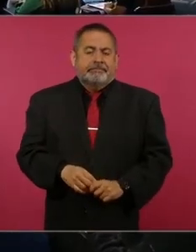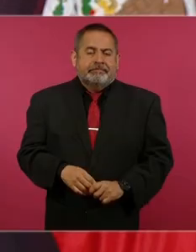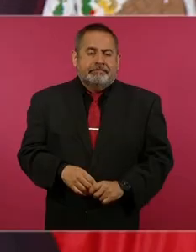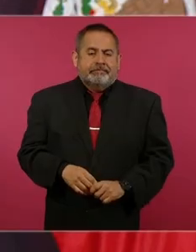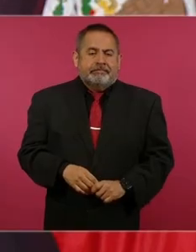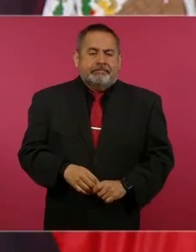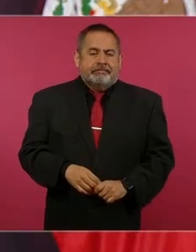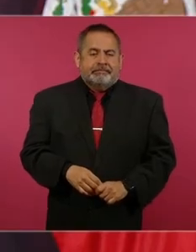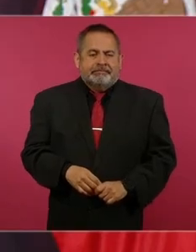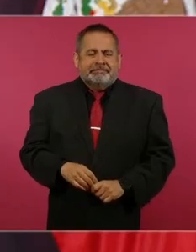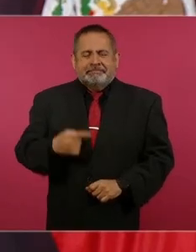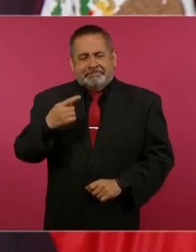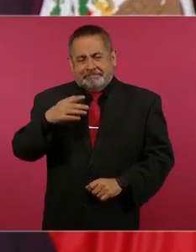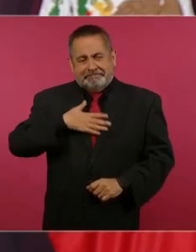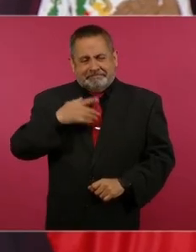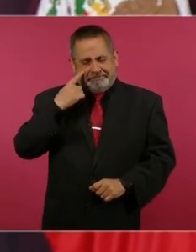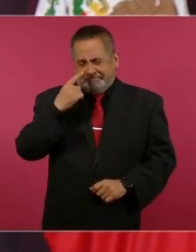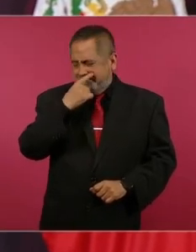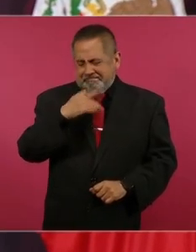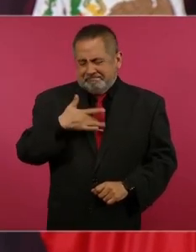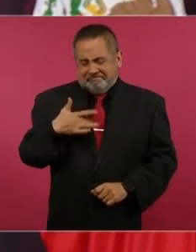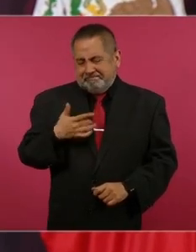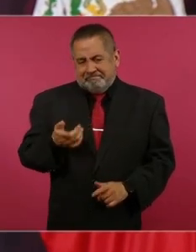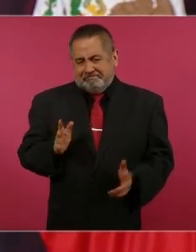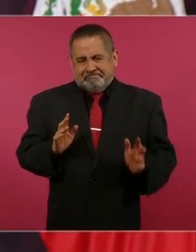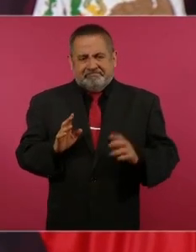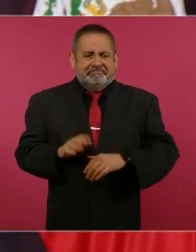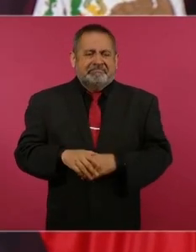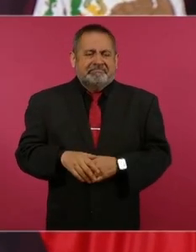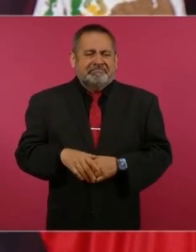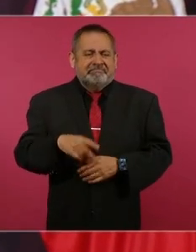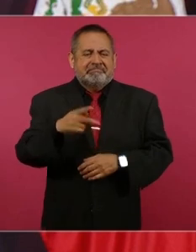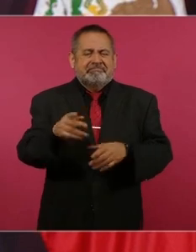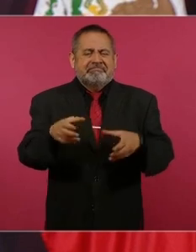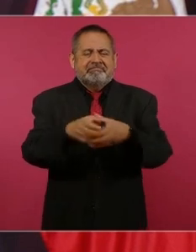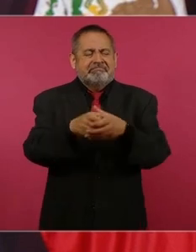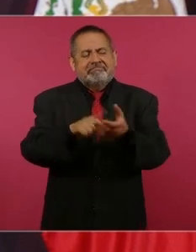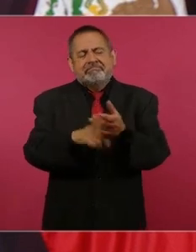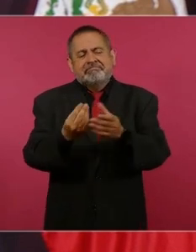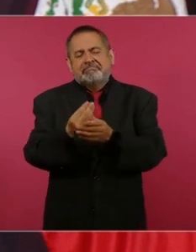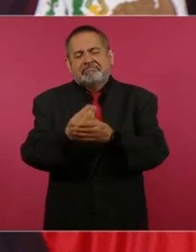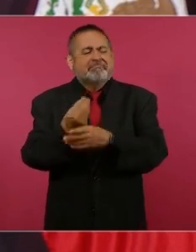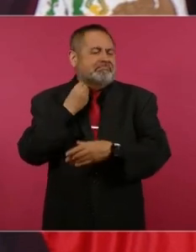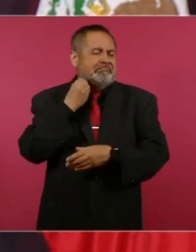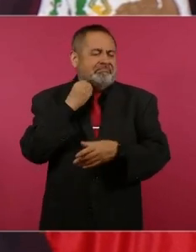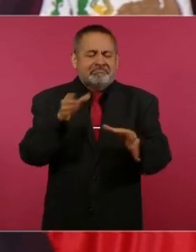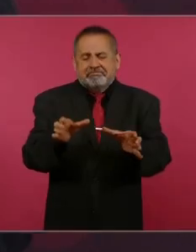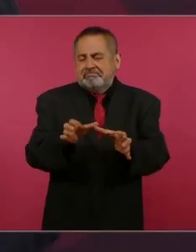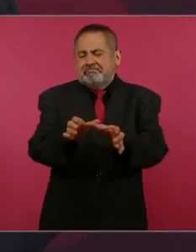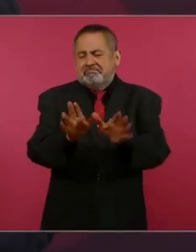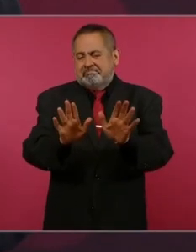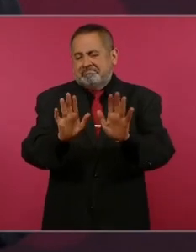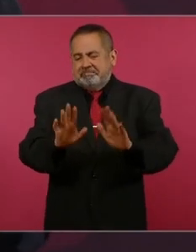no me parece, además que es un asunto también de abogados, ya